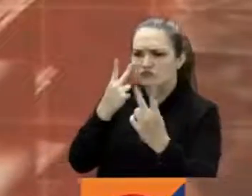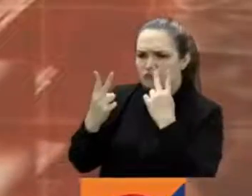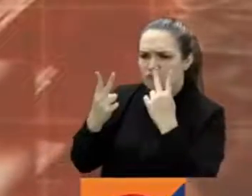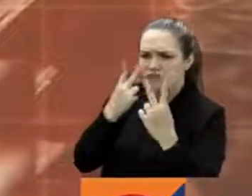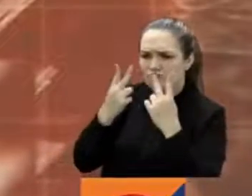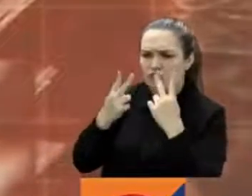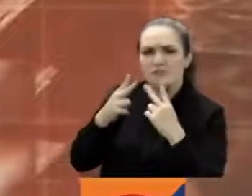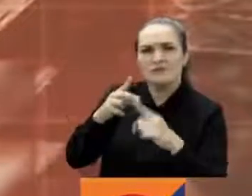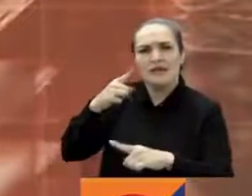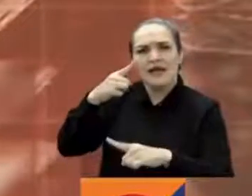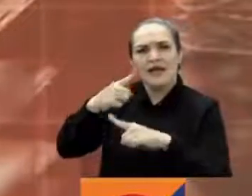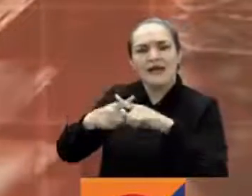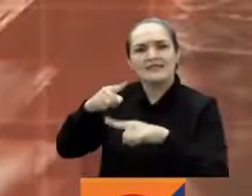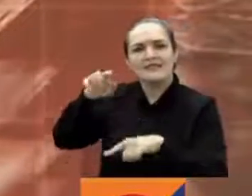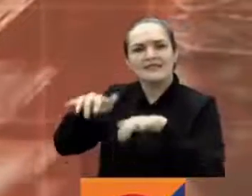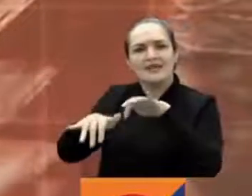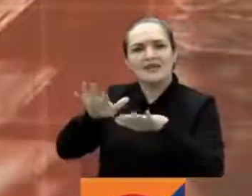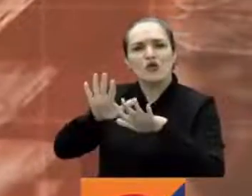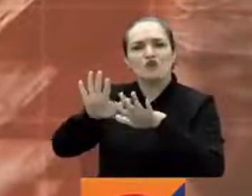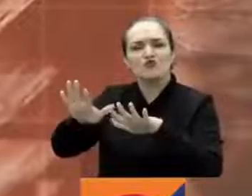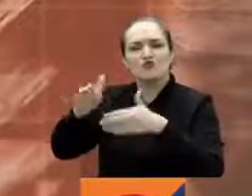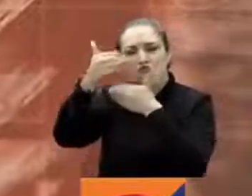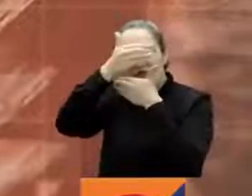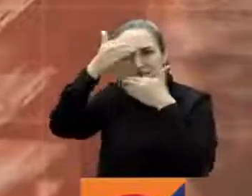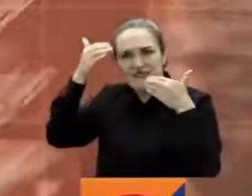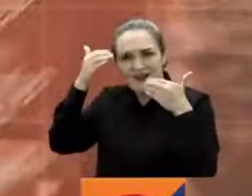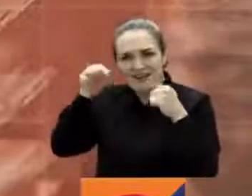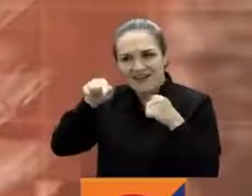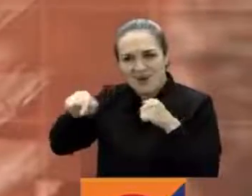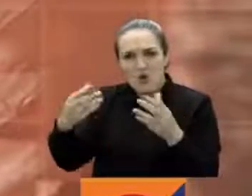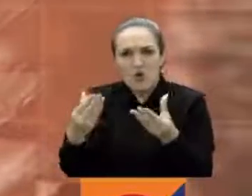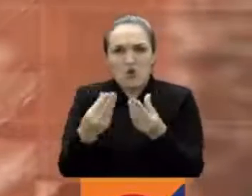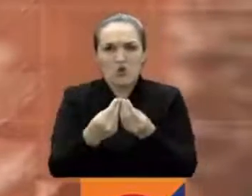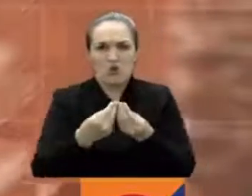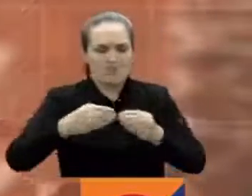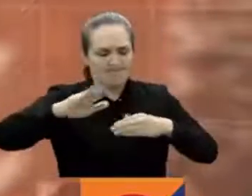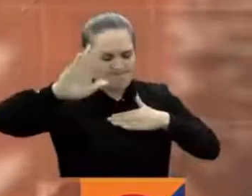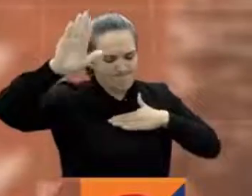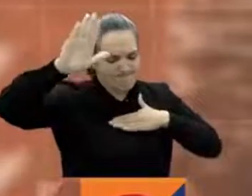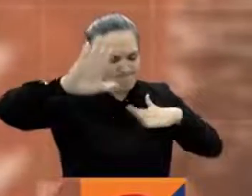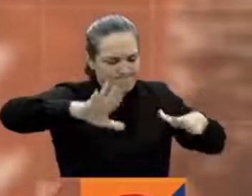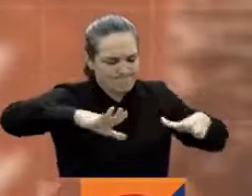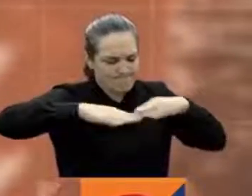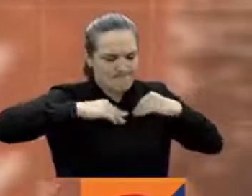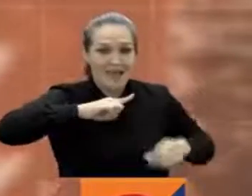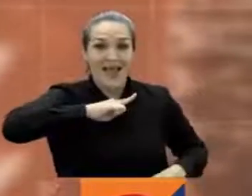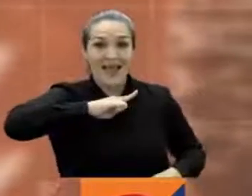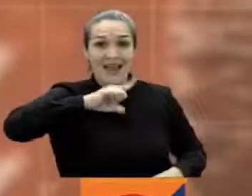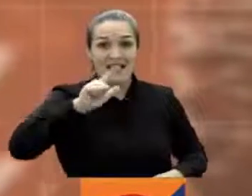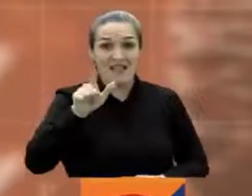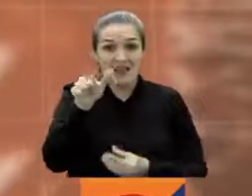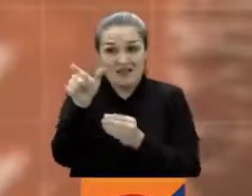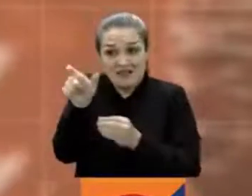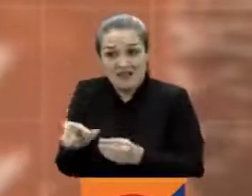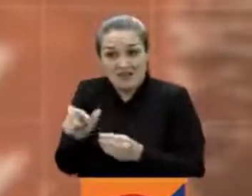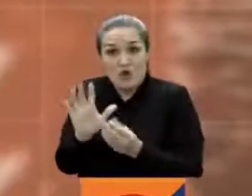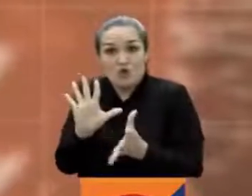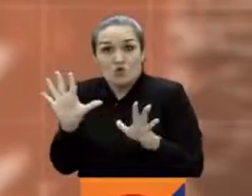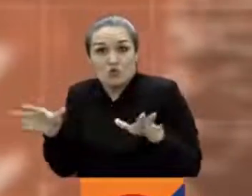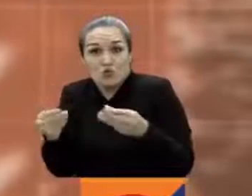antiguo secretariado de las extintas FARC-EP ante la JEP, el máximo líder del grupo guerrillero y del Partido Comunes asumió